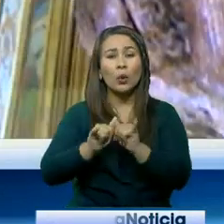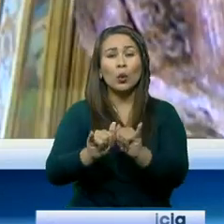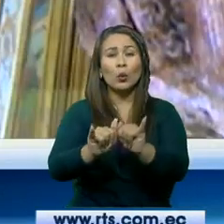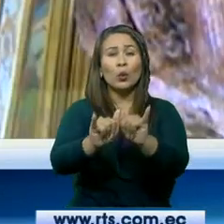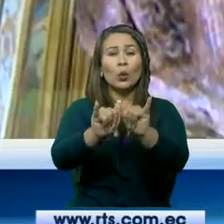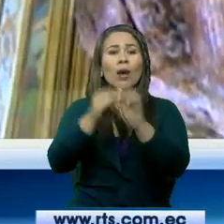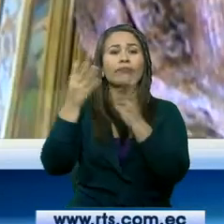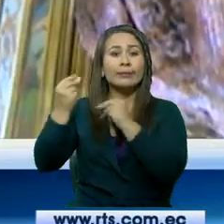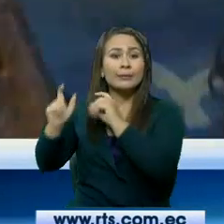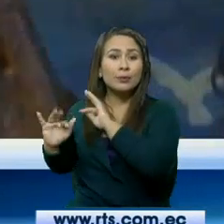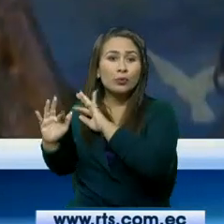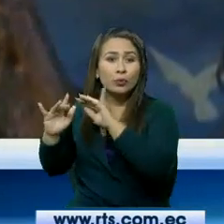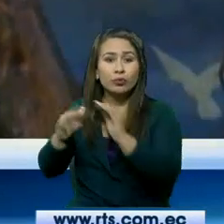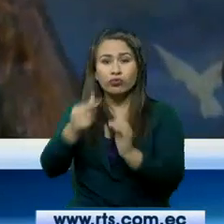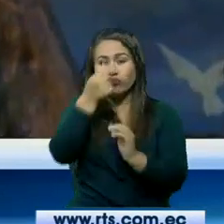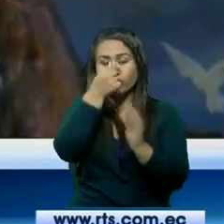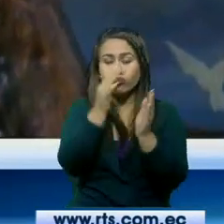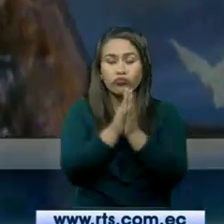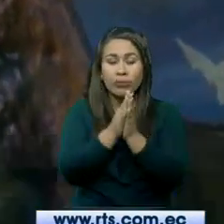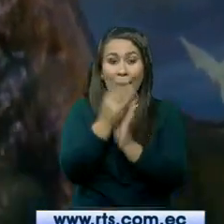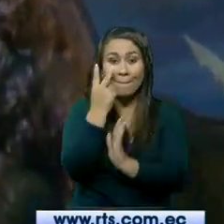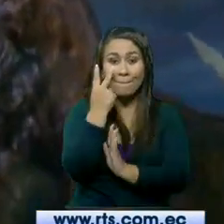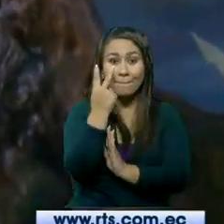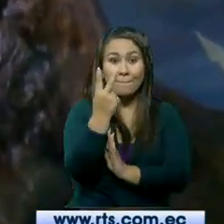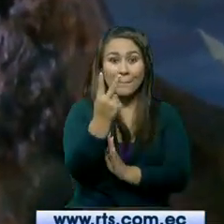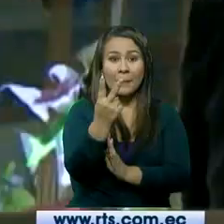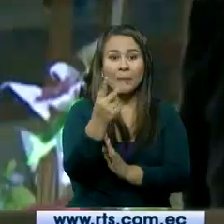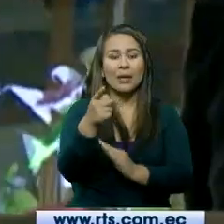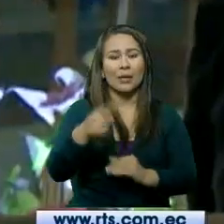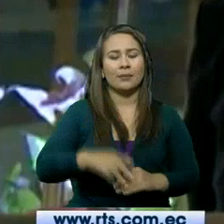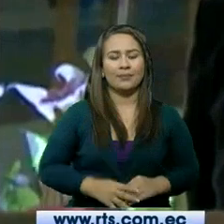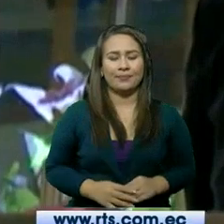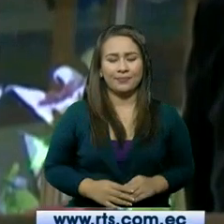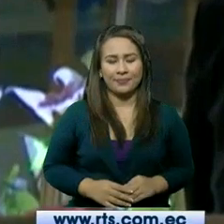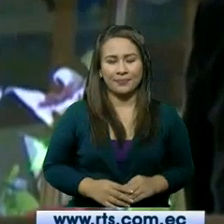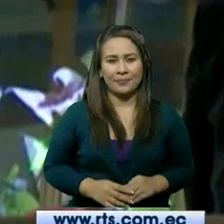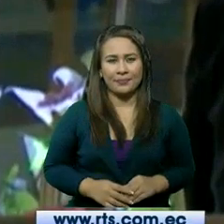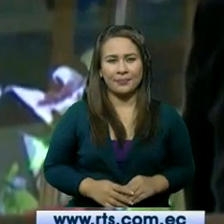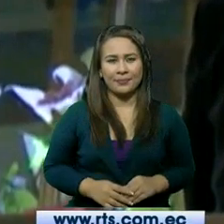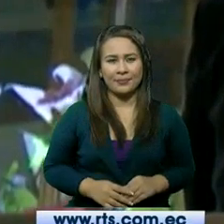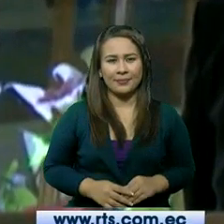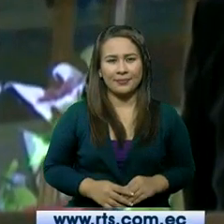la devoción del pueblo. Con imágenes de Omar Flores, informó Andrea Orbe.